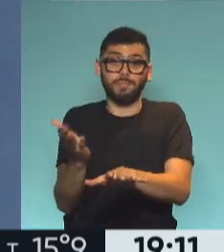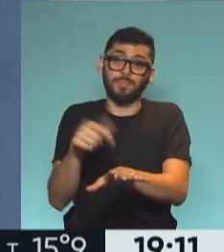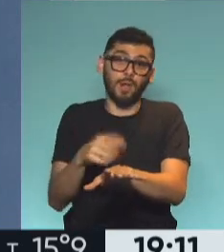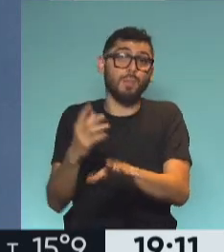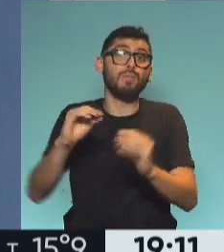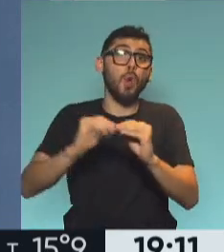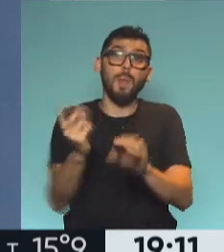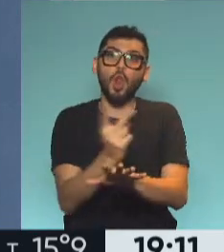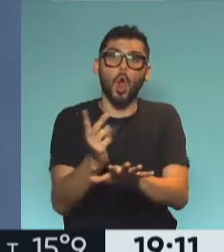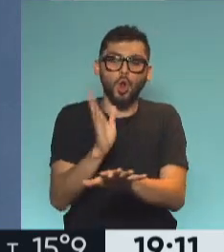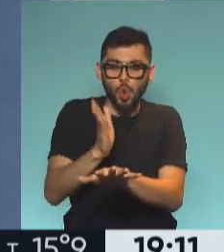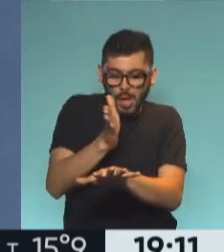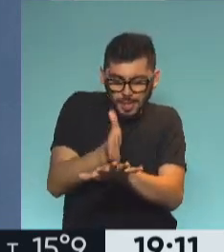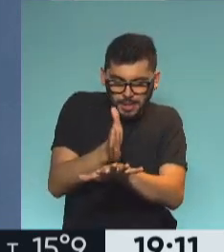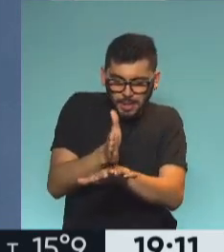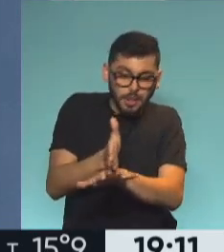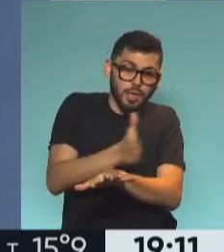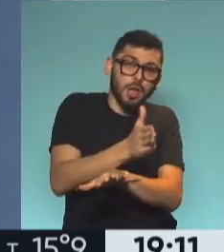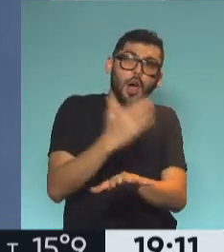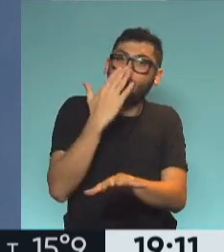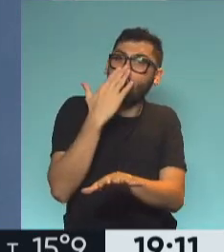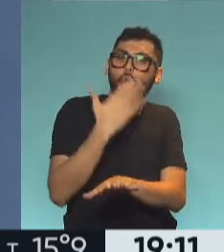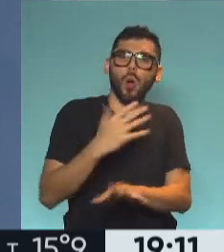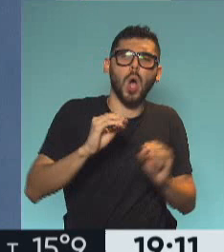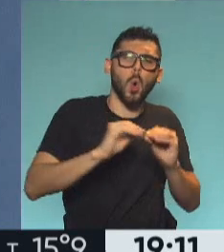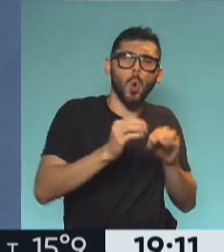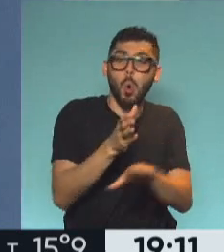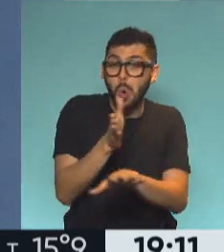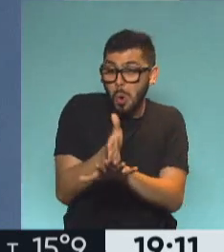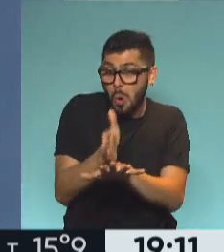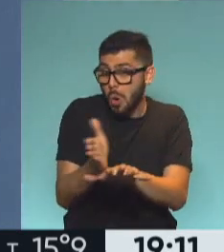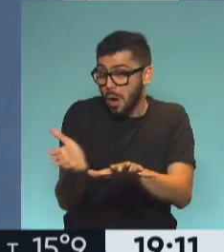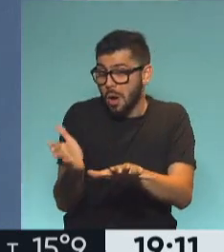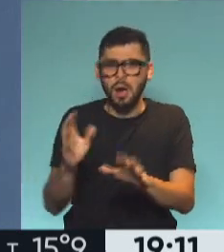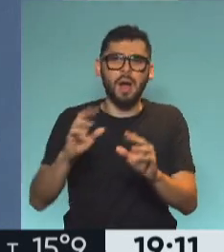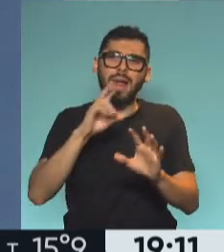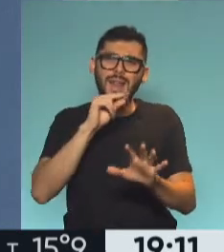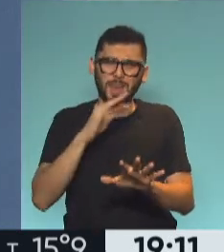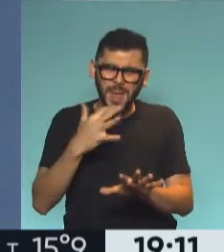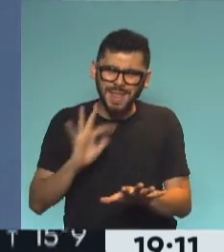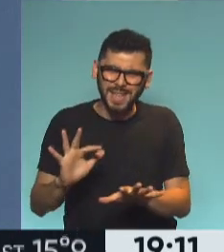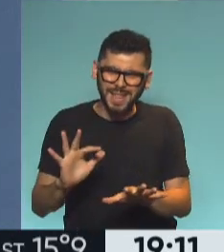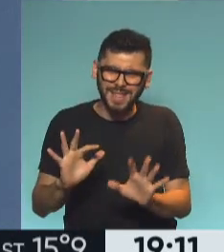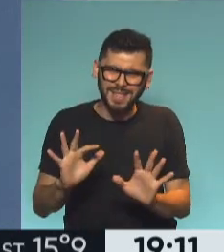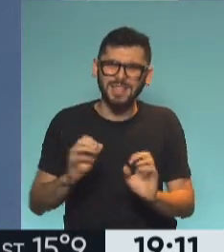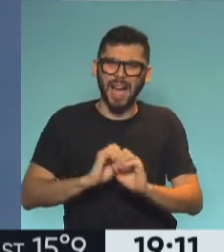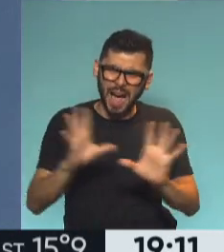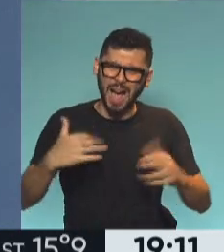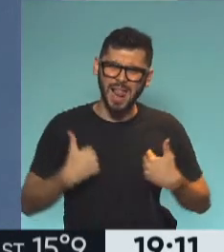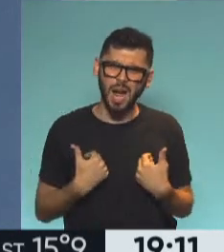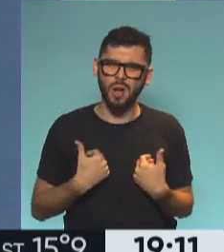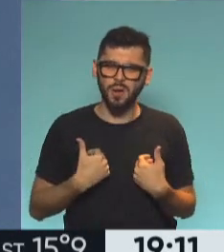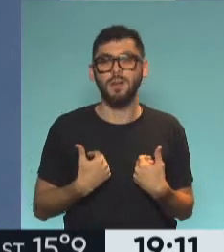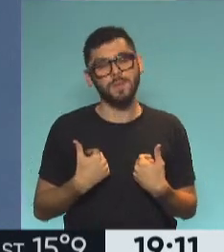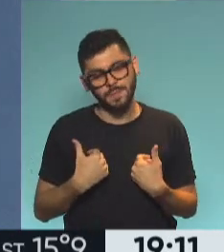tenga el pedacito de Córdoba y no lo tenga el pedacito de Santa Fe. No sé si me entiende, si me comprende a qué me refiero.